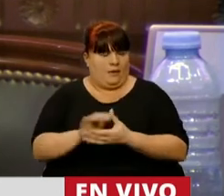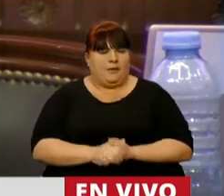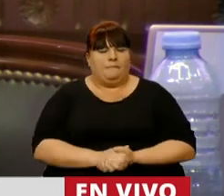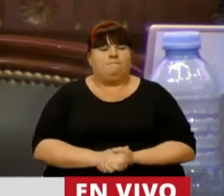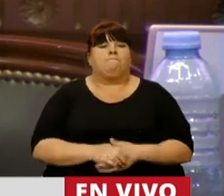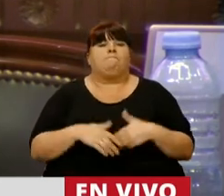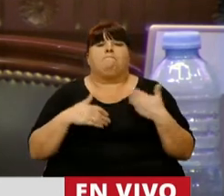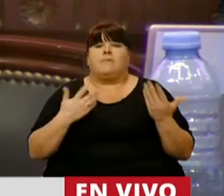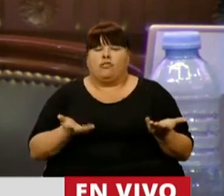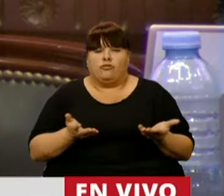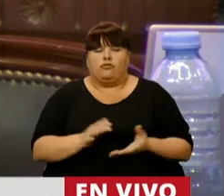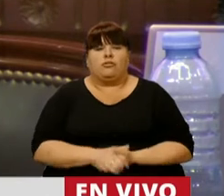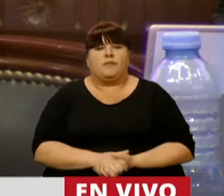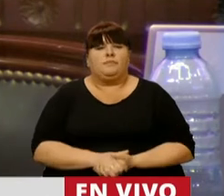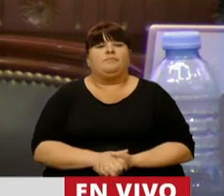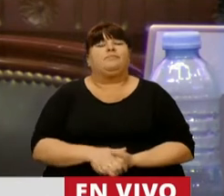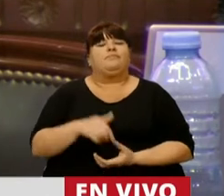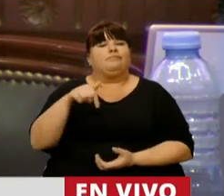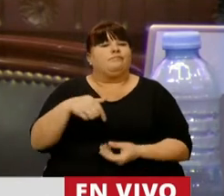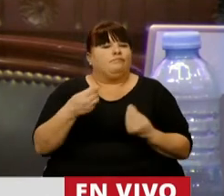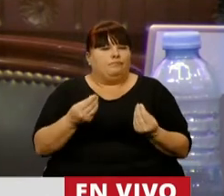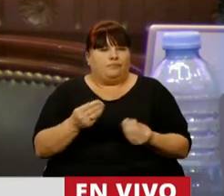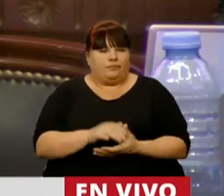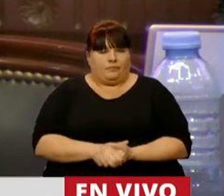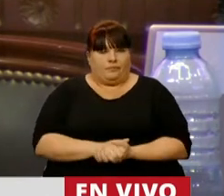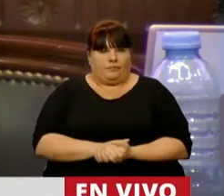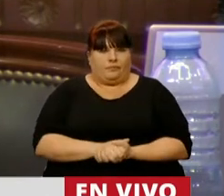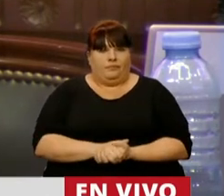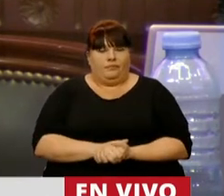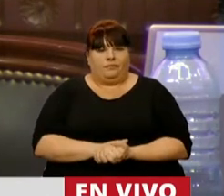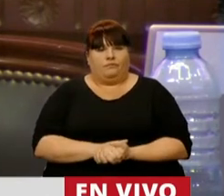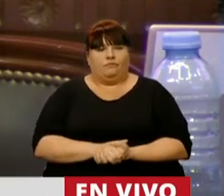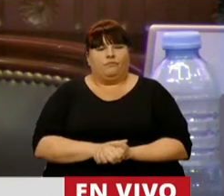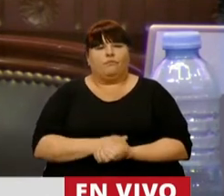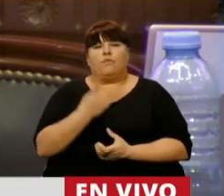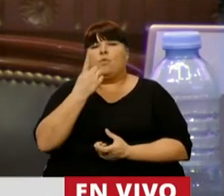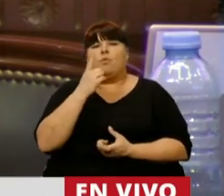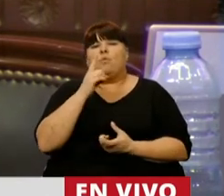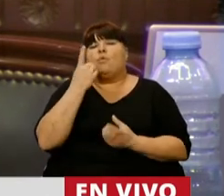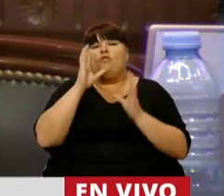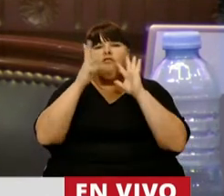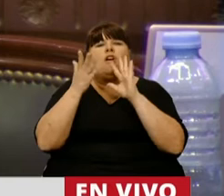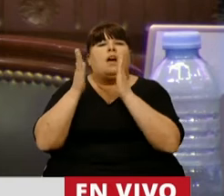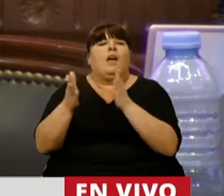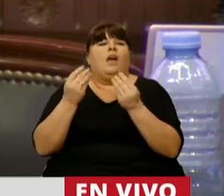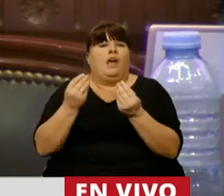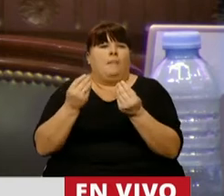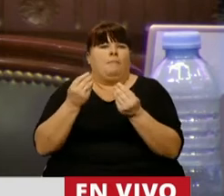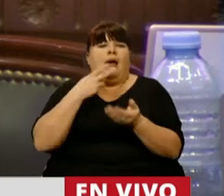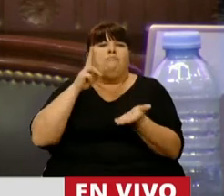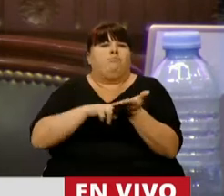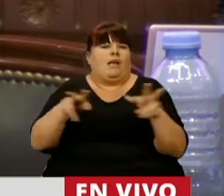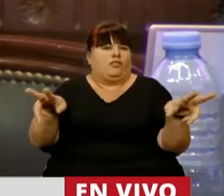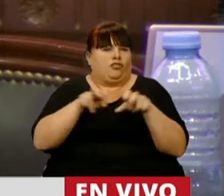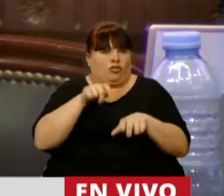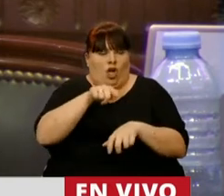afectado. Entonces, evidentemente acá hay un solo afectado, que es la fuente de